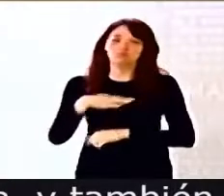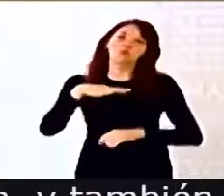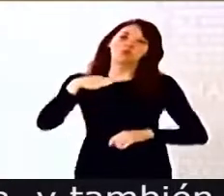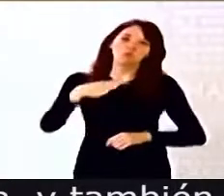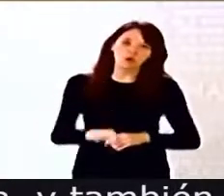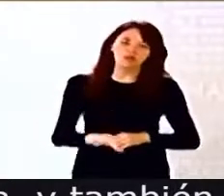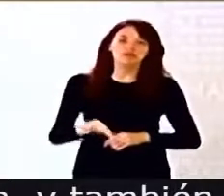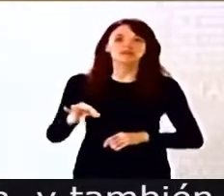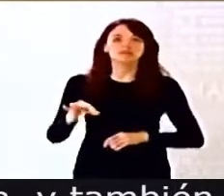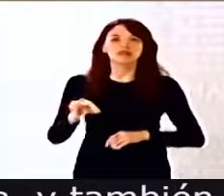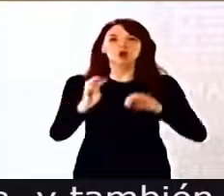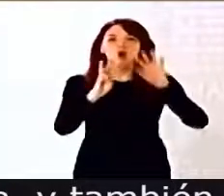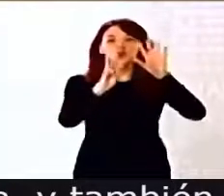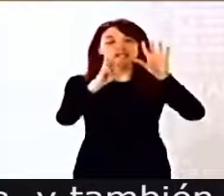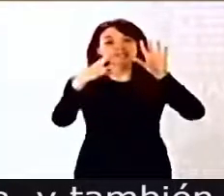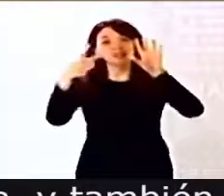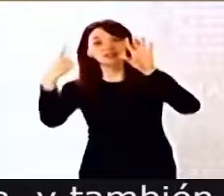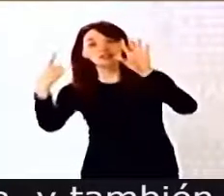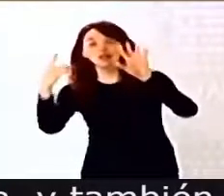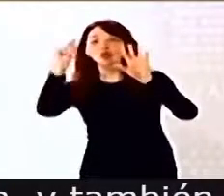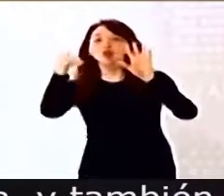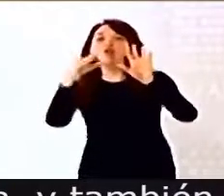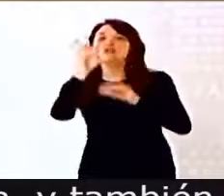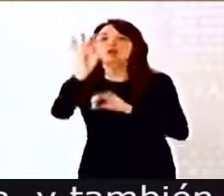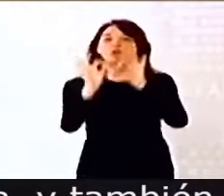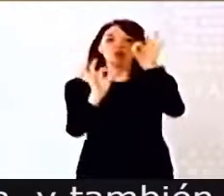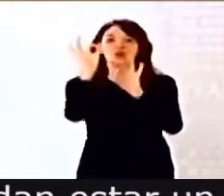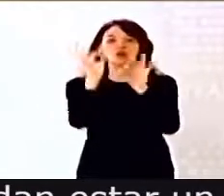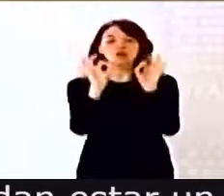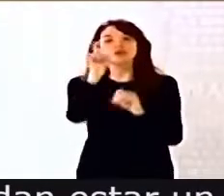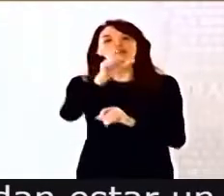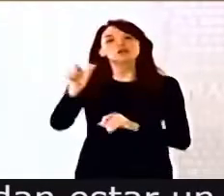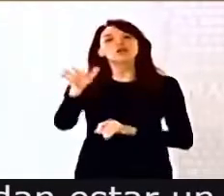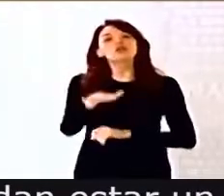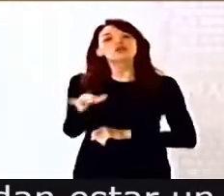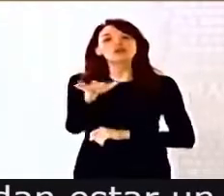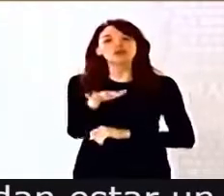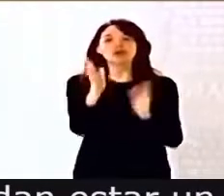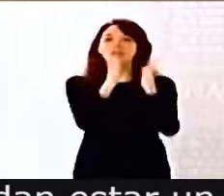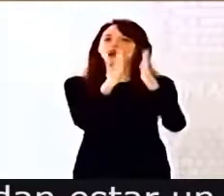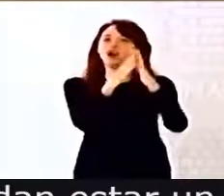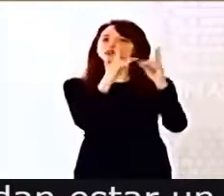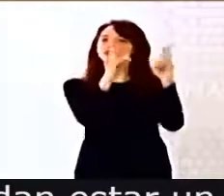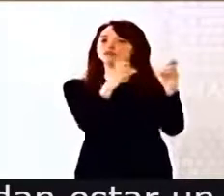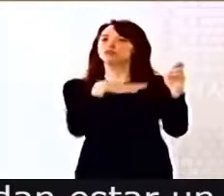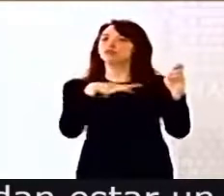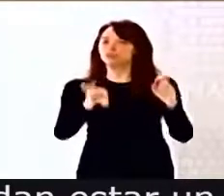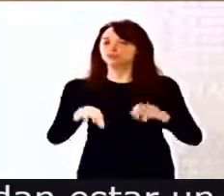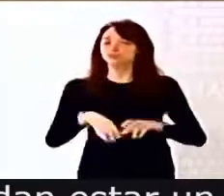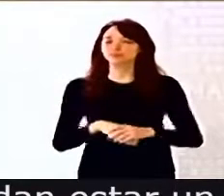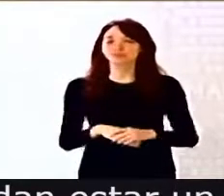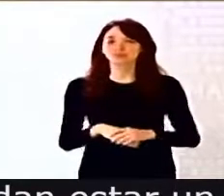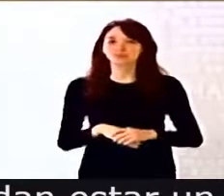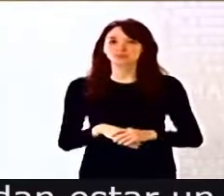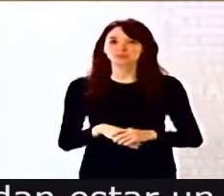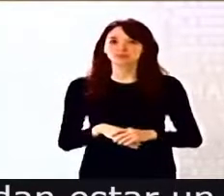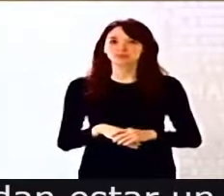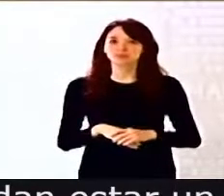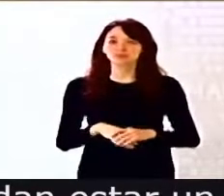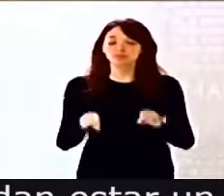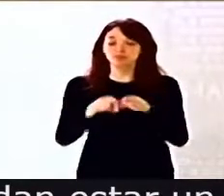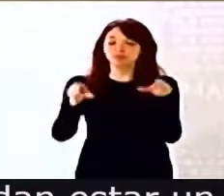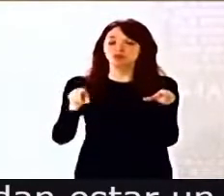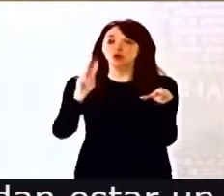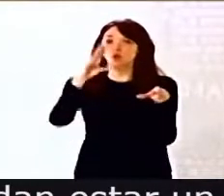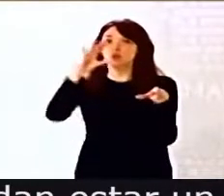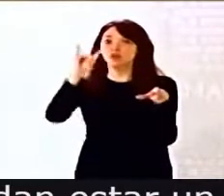puedan estar un 86,5% de pacientes en sus domicilios. Y en UCI, desgraciadamente,